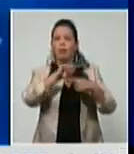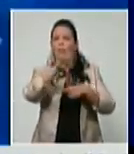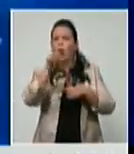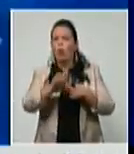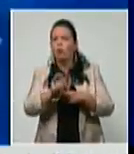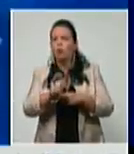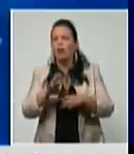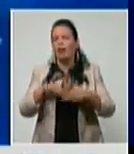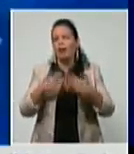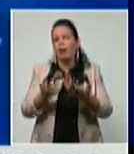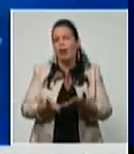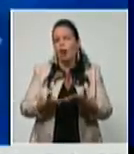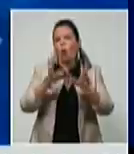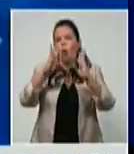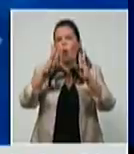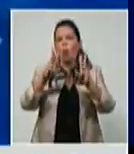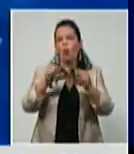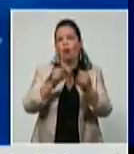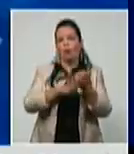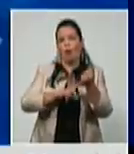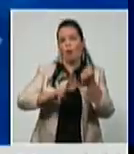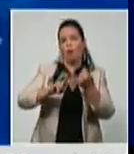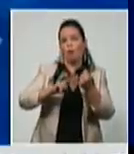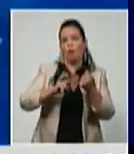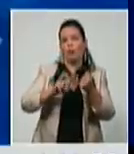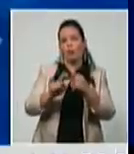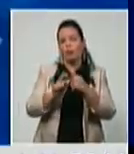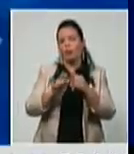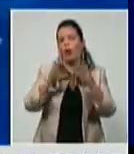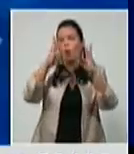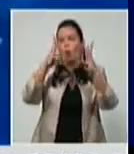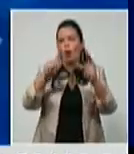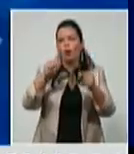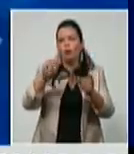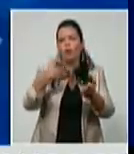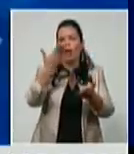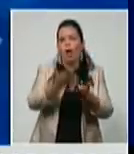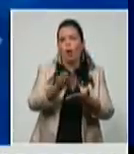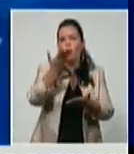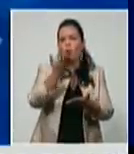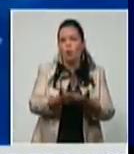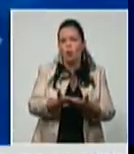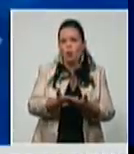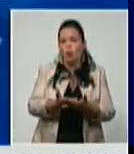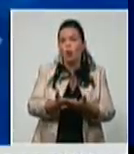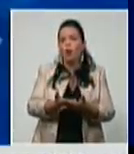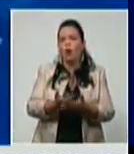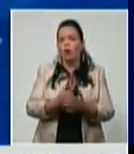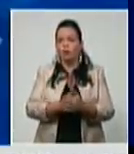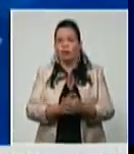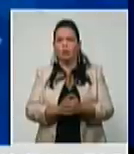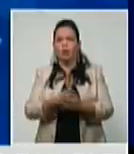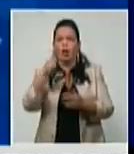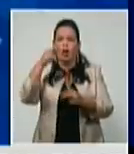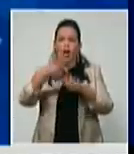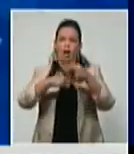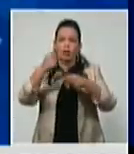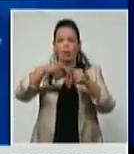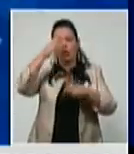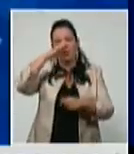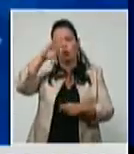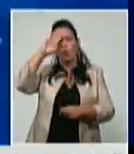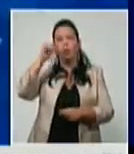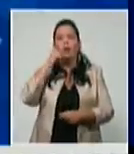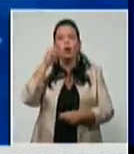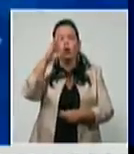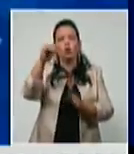que se realizan a nivel nacional para la detección del SARS-CoV-2. Más de 8.000 muestras se han realizado en una jornada